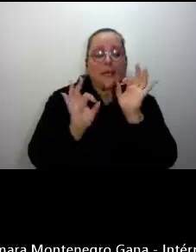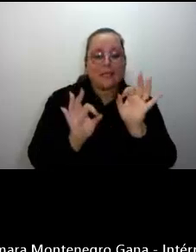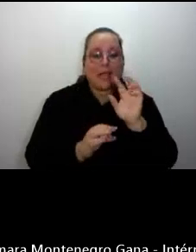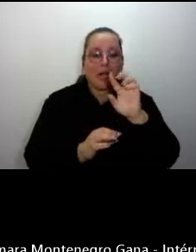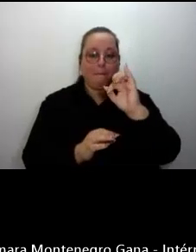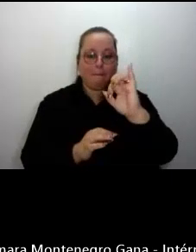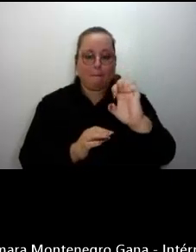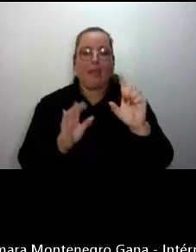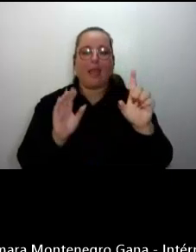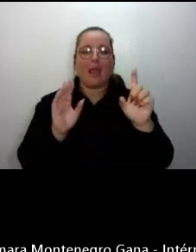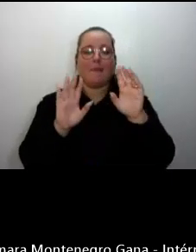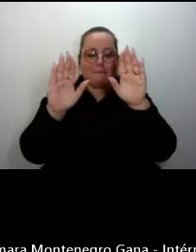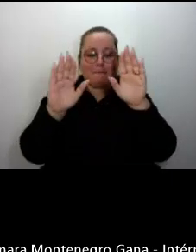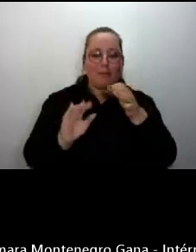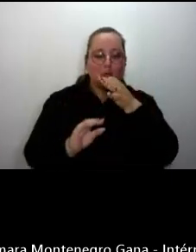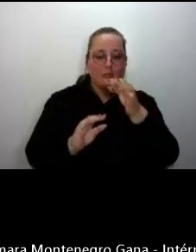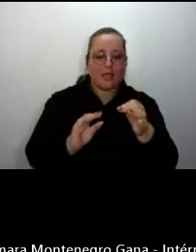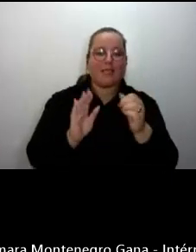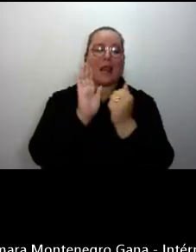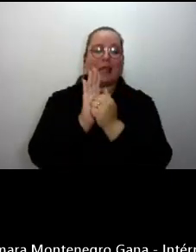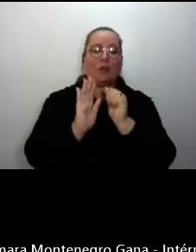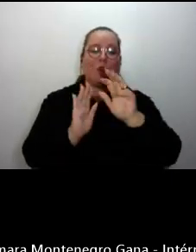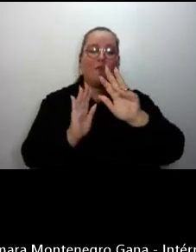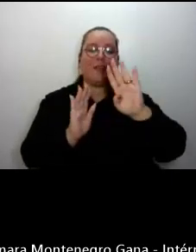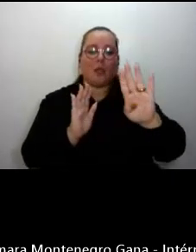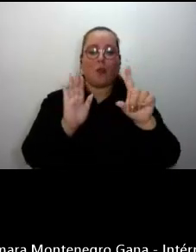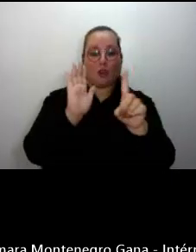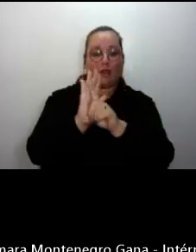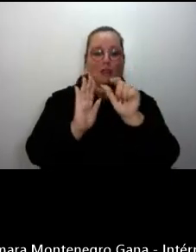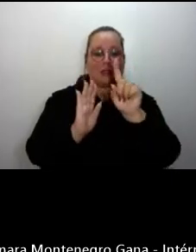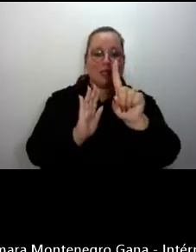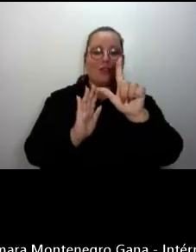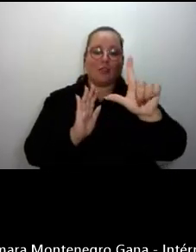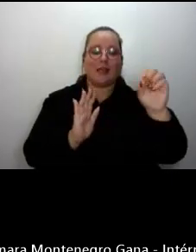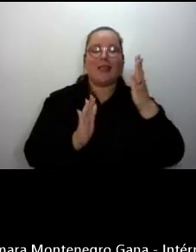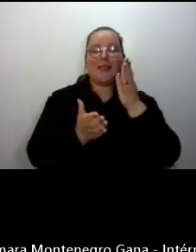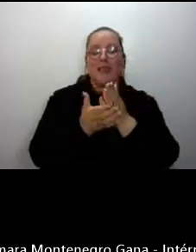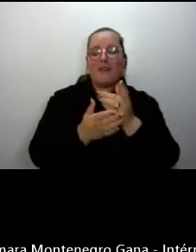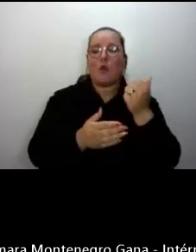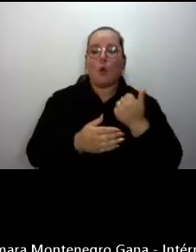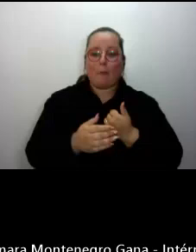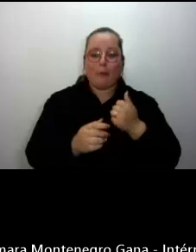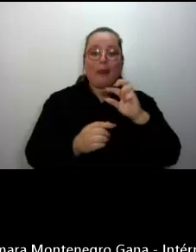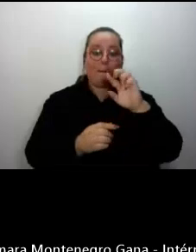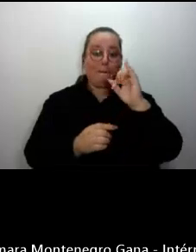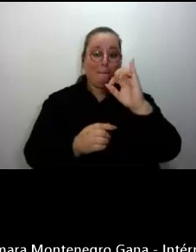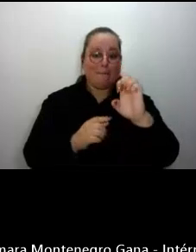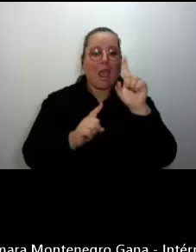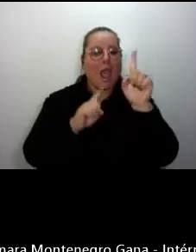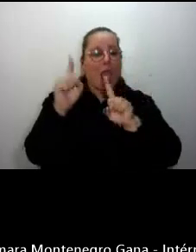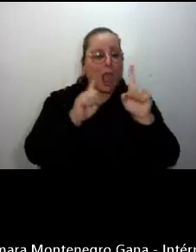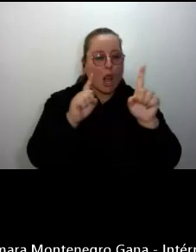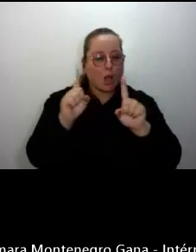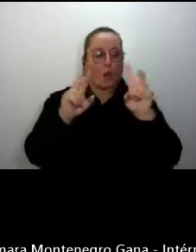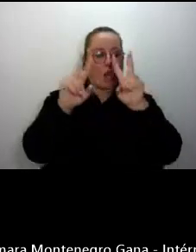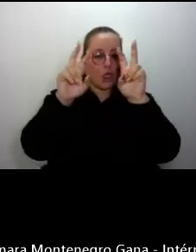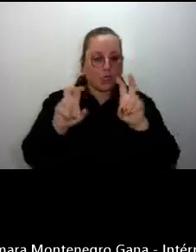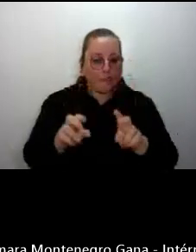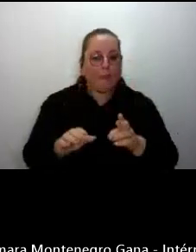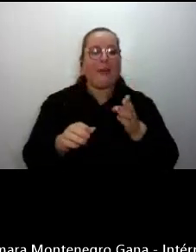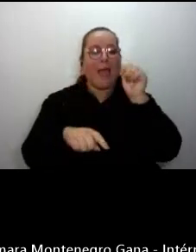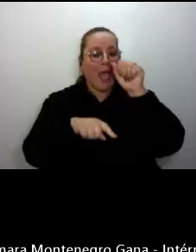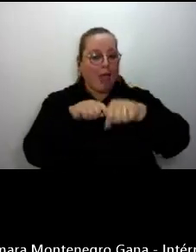decreto 170. Las excepcionalidades PIE tienen que cumplir con ciertos criterios para ser aceptados, ¿cierto? Y poder